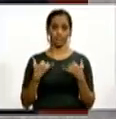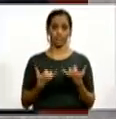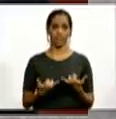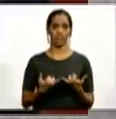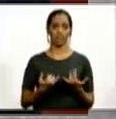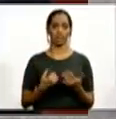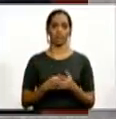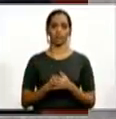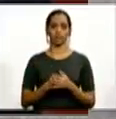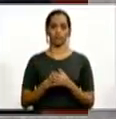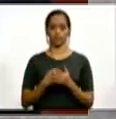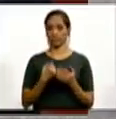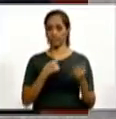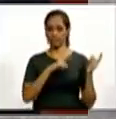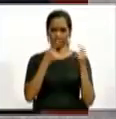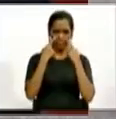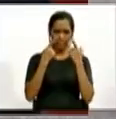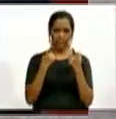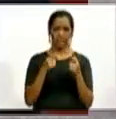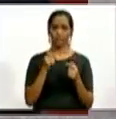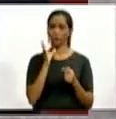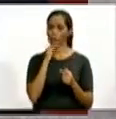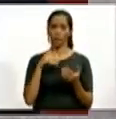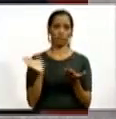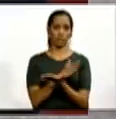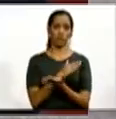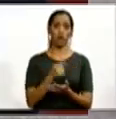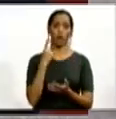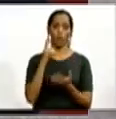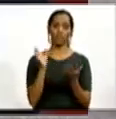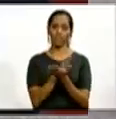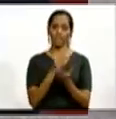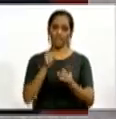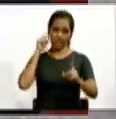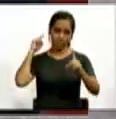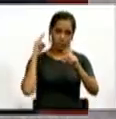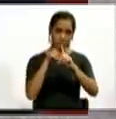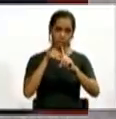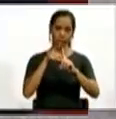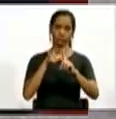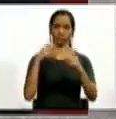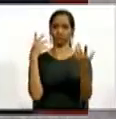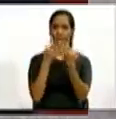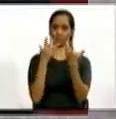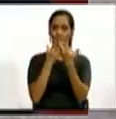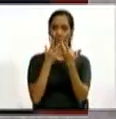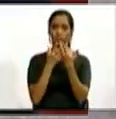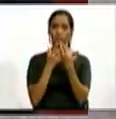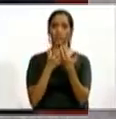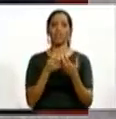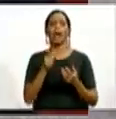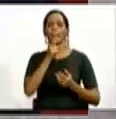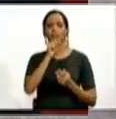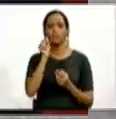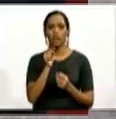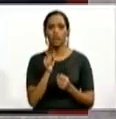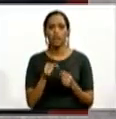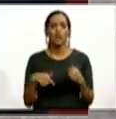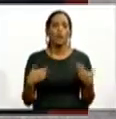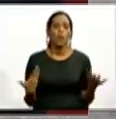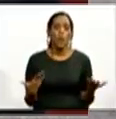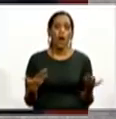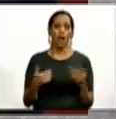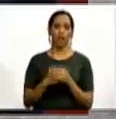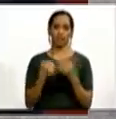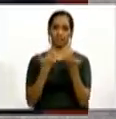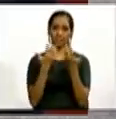de que esto no tiene otra salida, ¿no? Aquí la salida es una confrontación directa. La pregunta es, ¿cuál es la escala